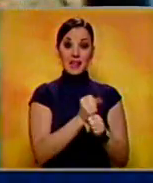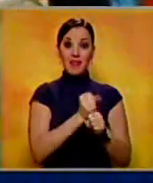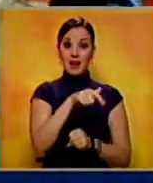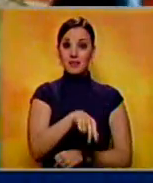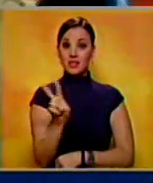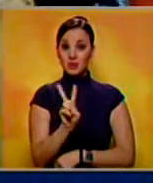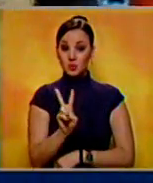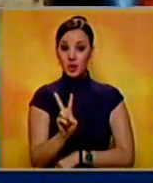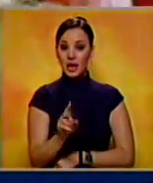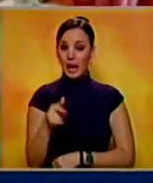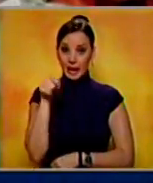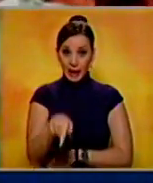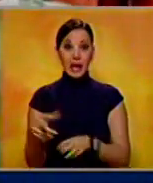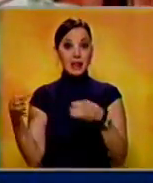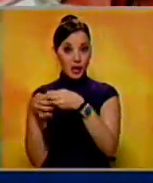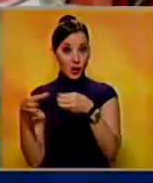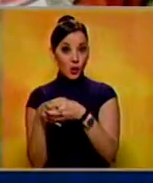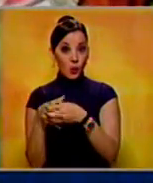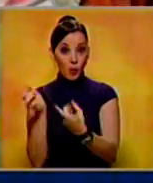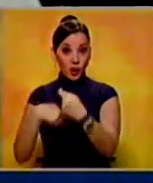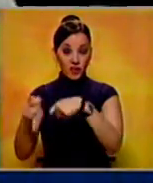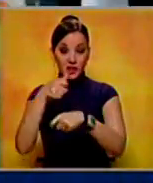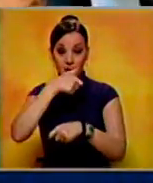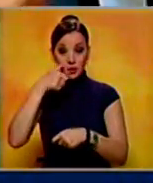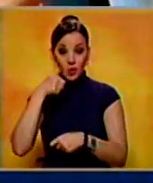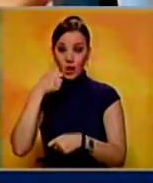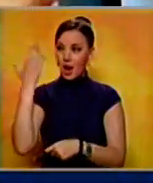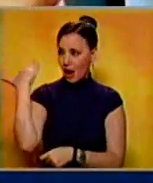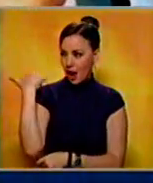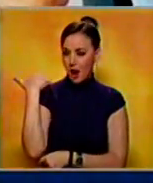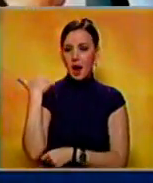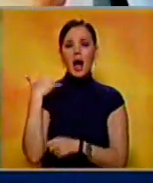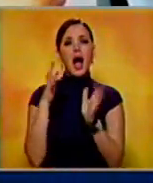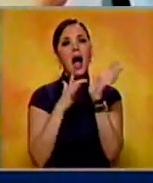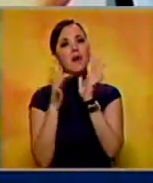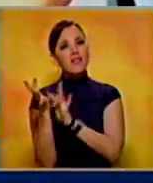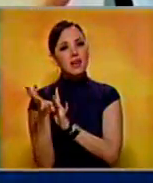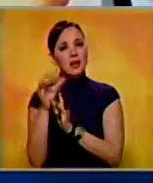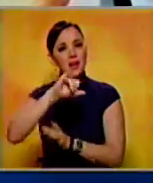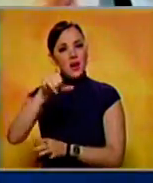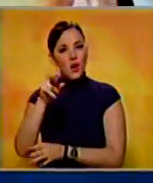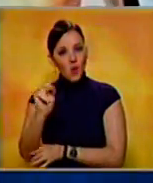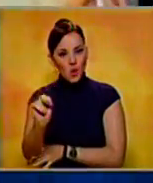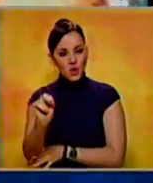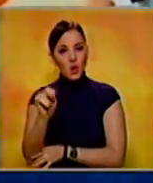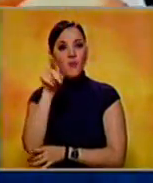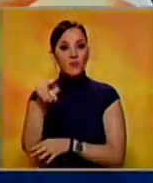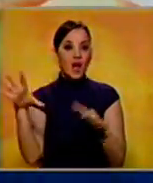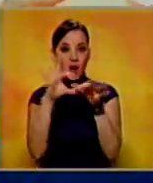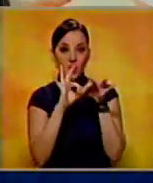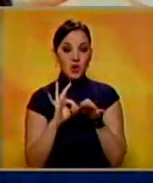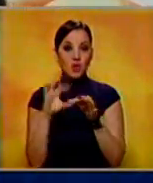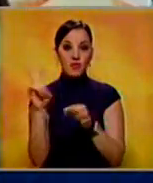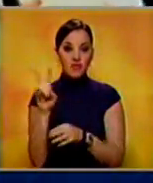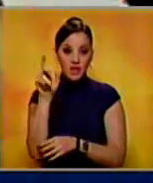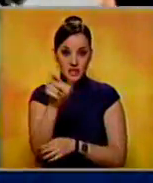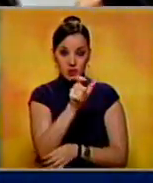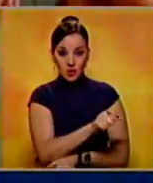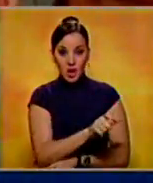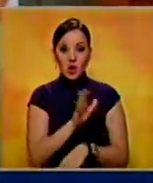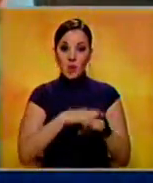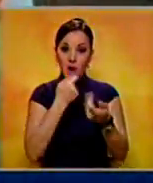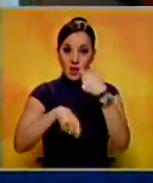banda tiene antecedentes con otros casos de abril y junio de 2013 en el que están involucrados venezolanos todos por el tráfico de